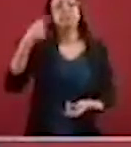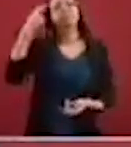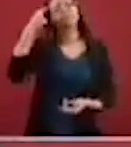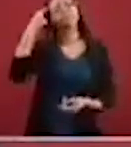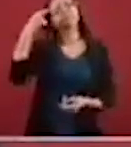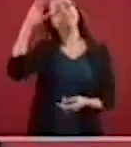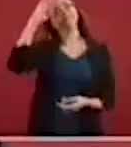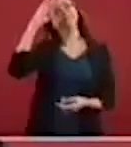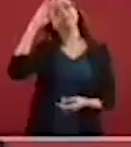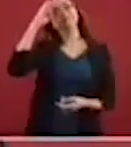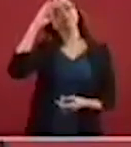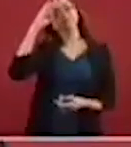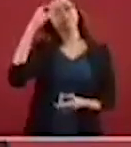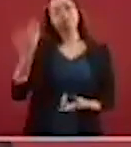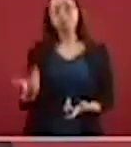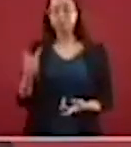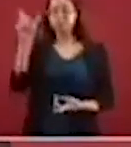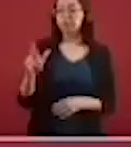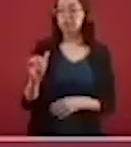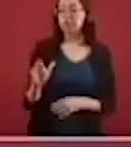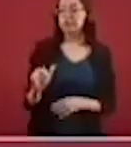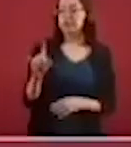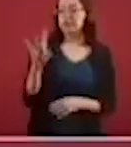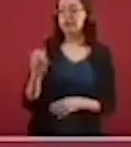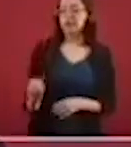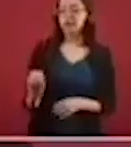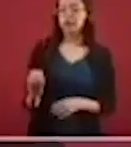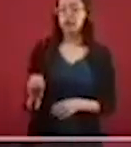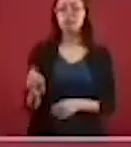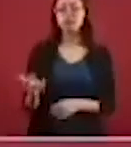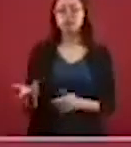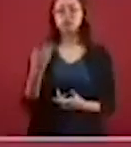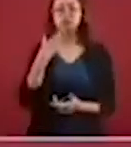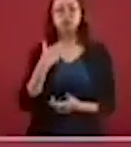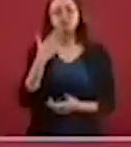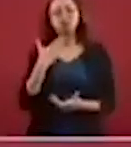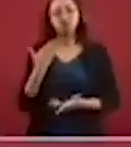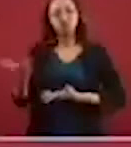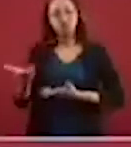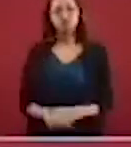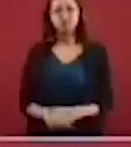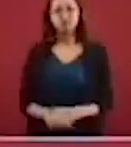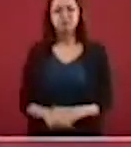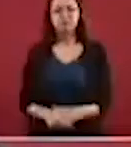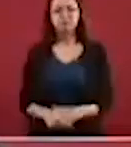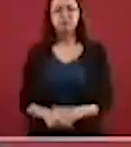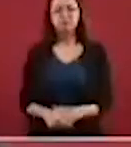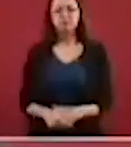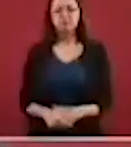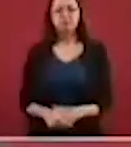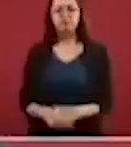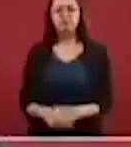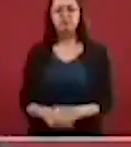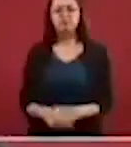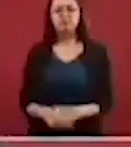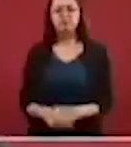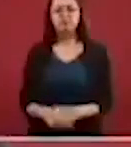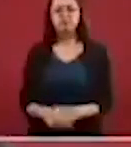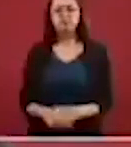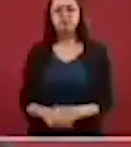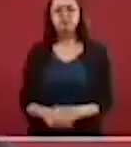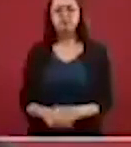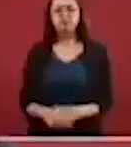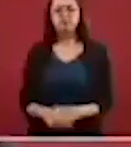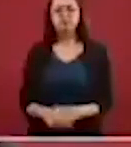matutina resaltó que el embajador es una persona contradictoria limpia en política exterior es importante que se sepa es un